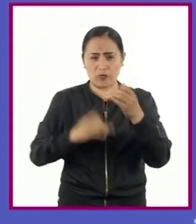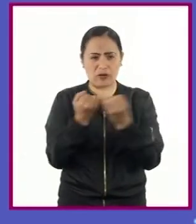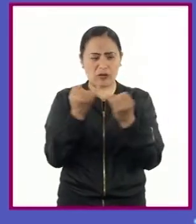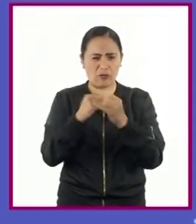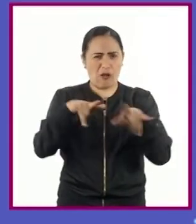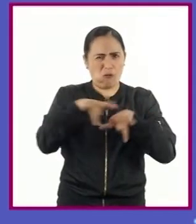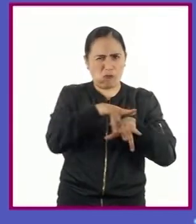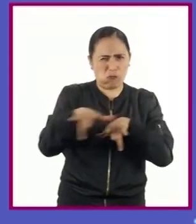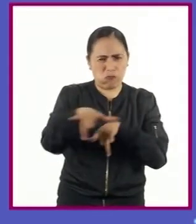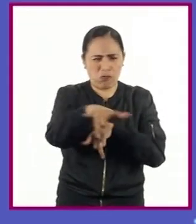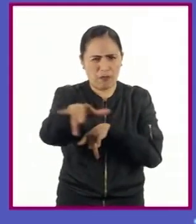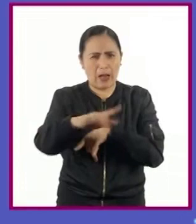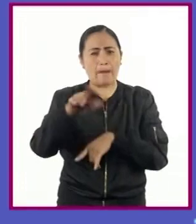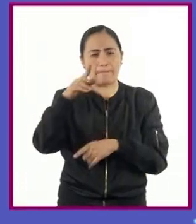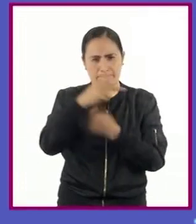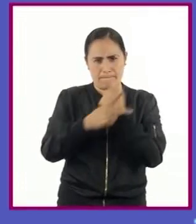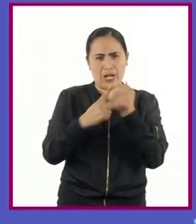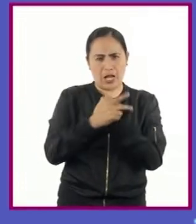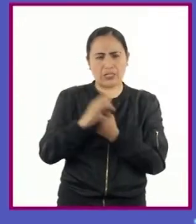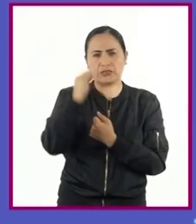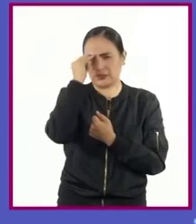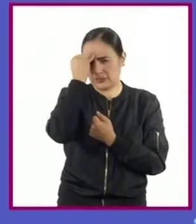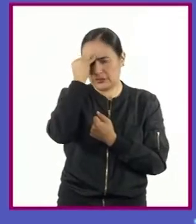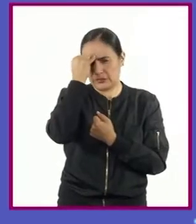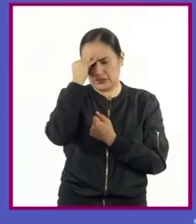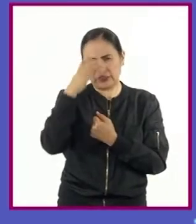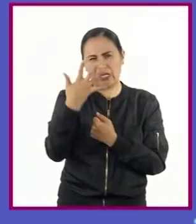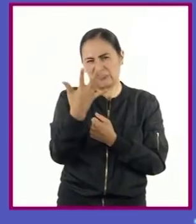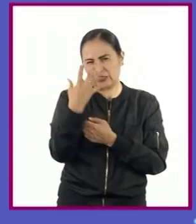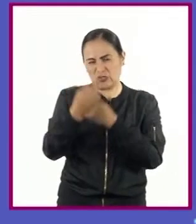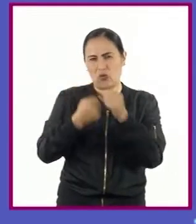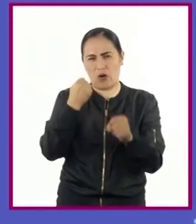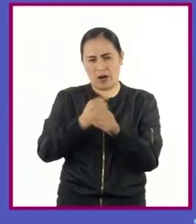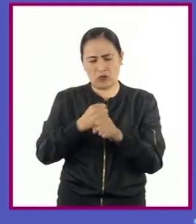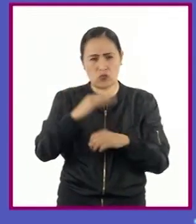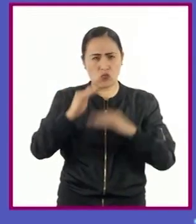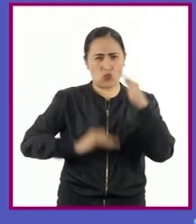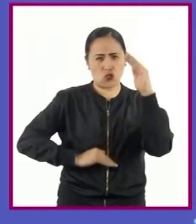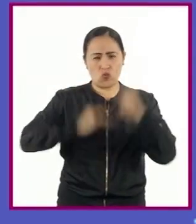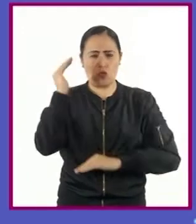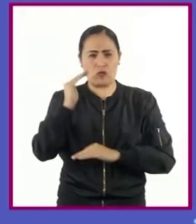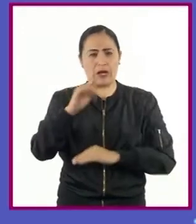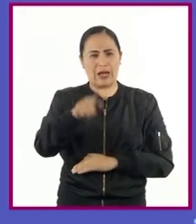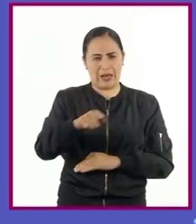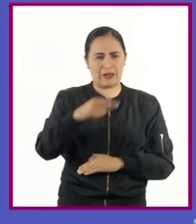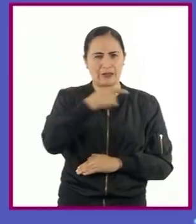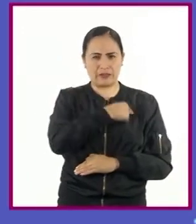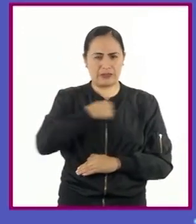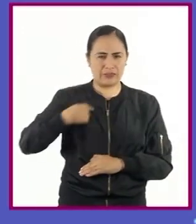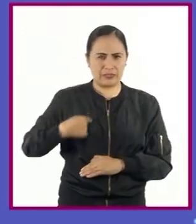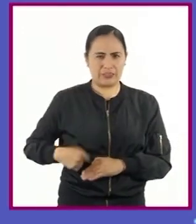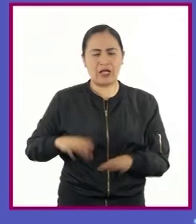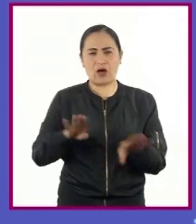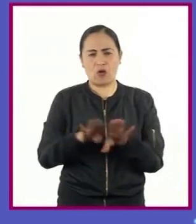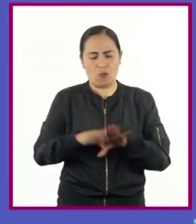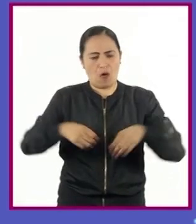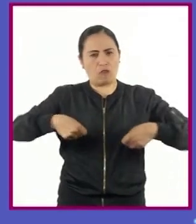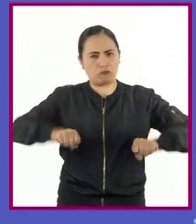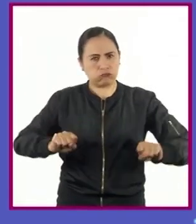tráfico, la India ha superado en los últimos 5 años a China como el mayor consumidor de motocicletas de todo el